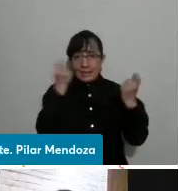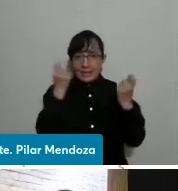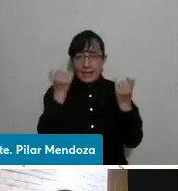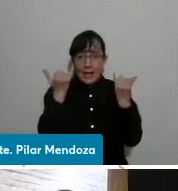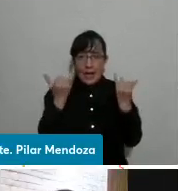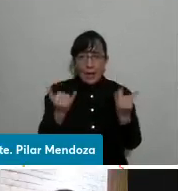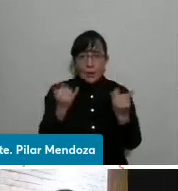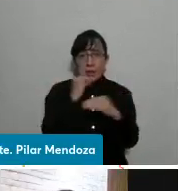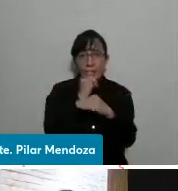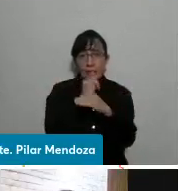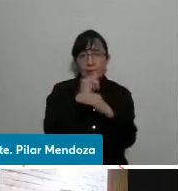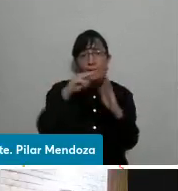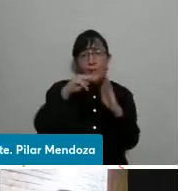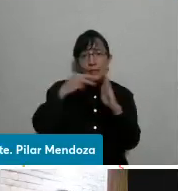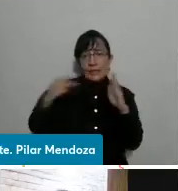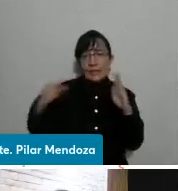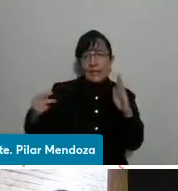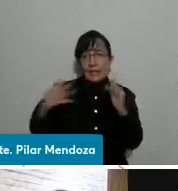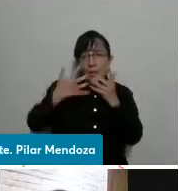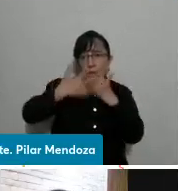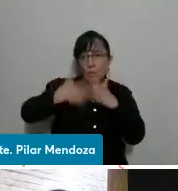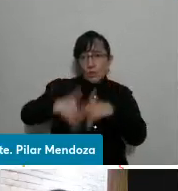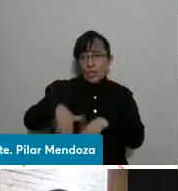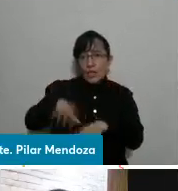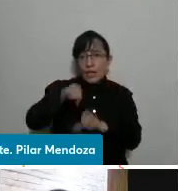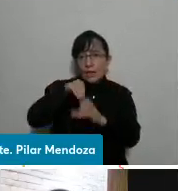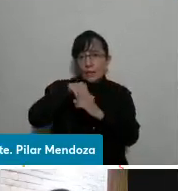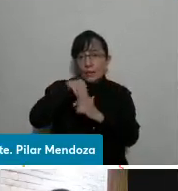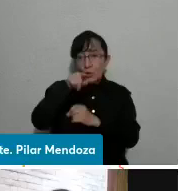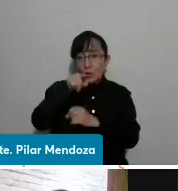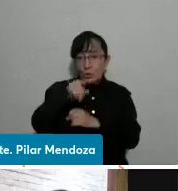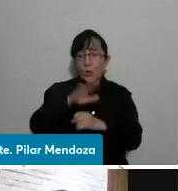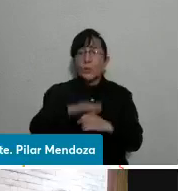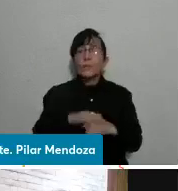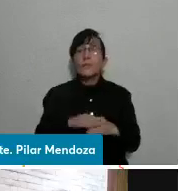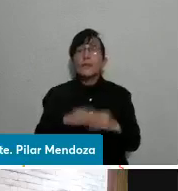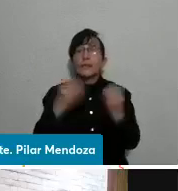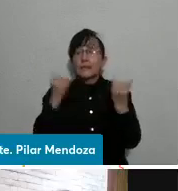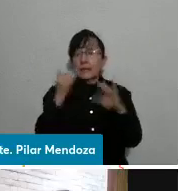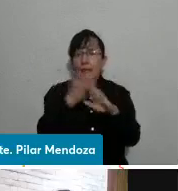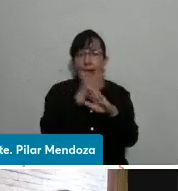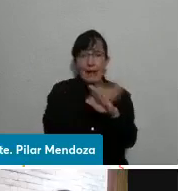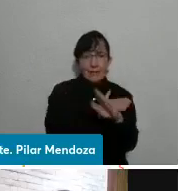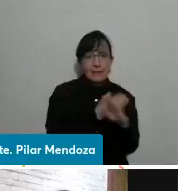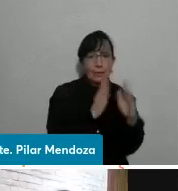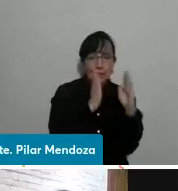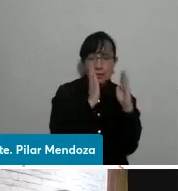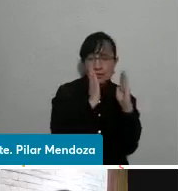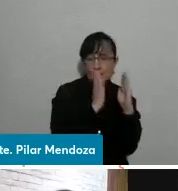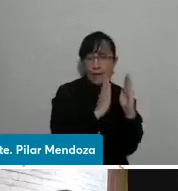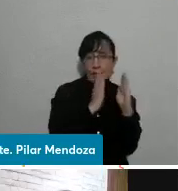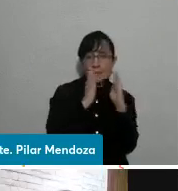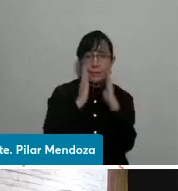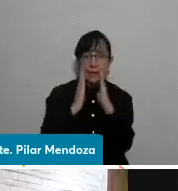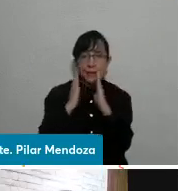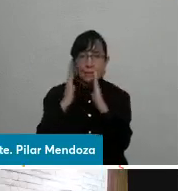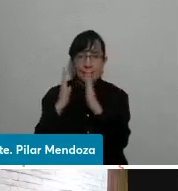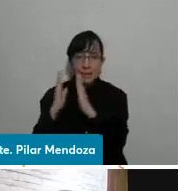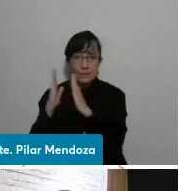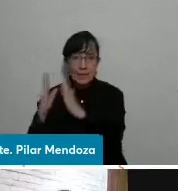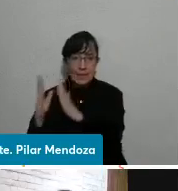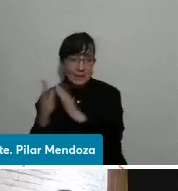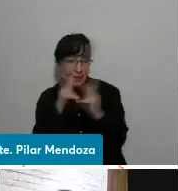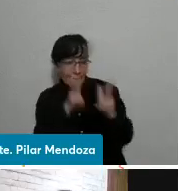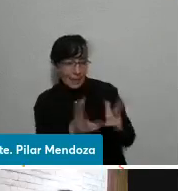en el Instituto Técnico Industrial, se ha realizado una serie de pasos con los cuales se evalúa el progreso de